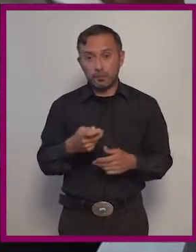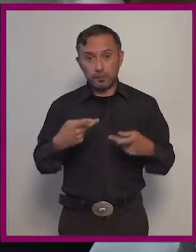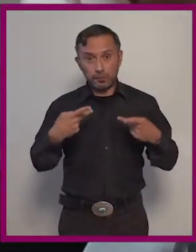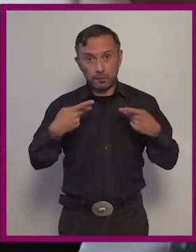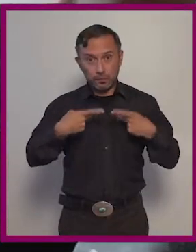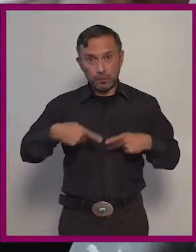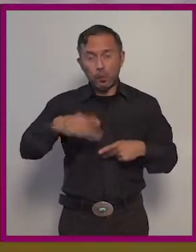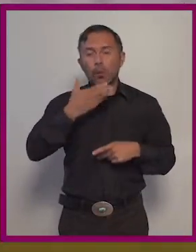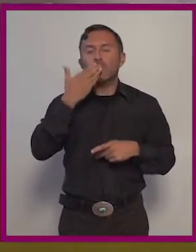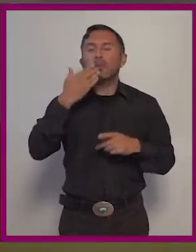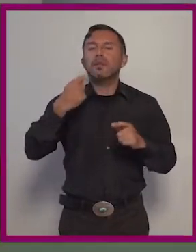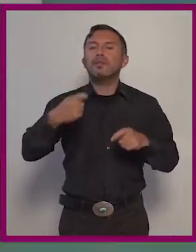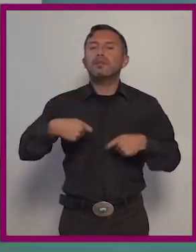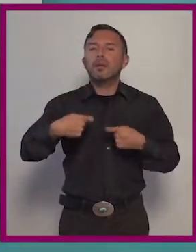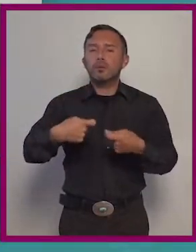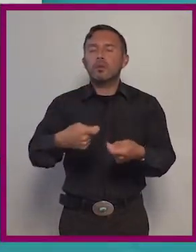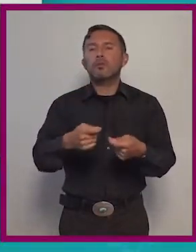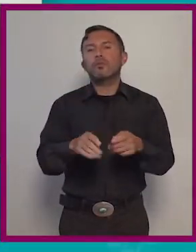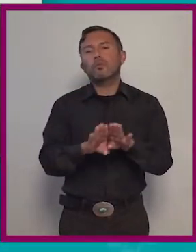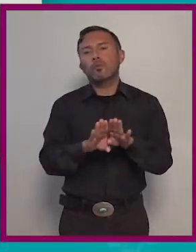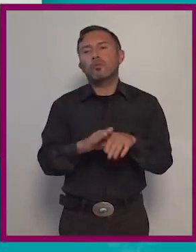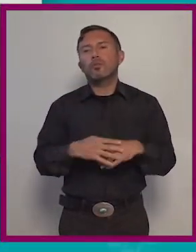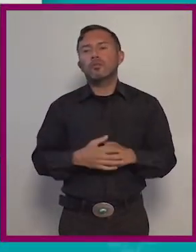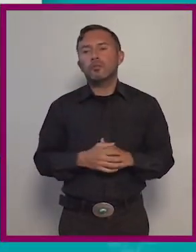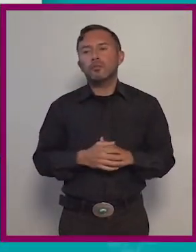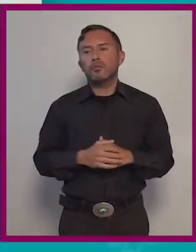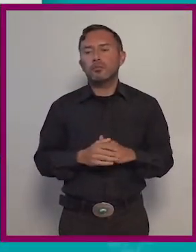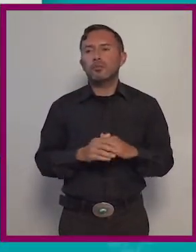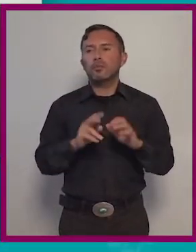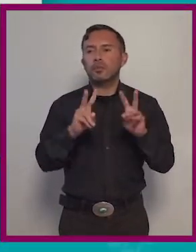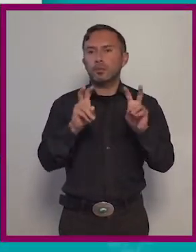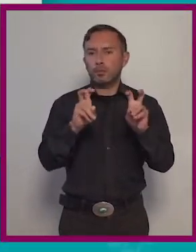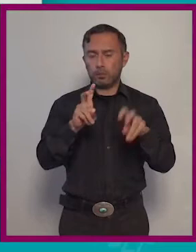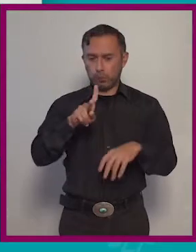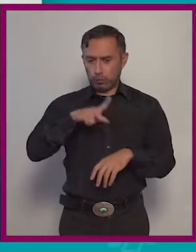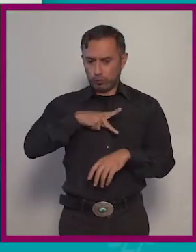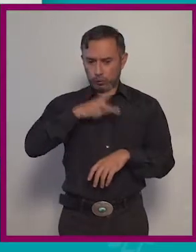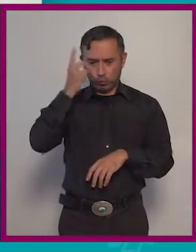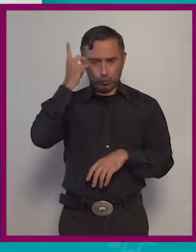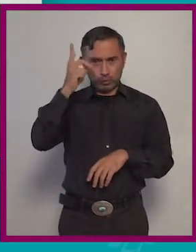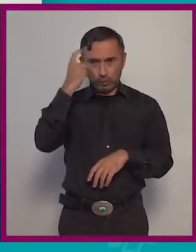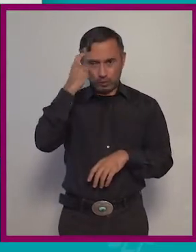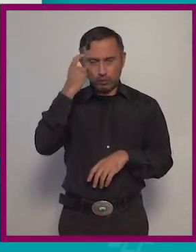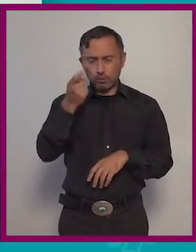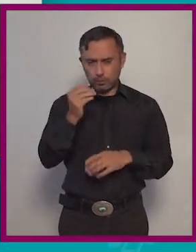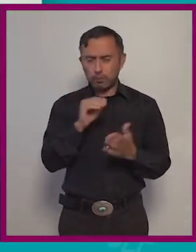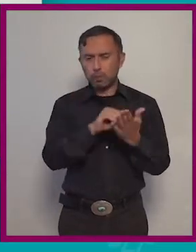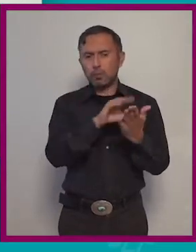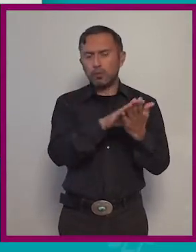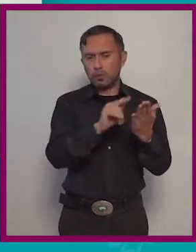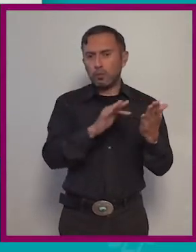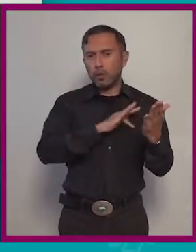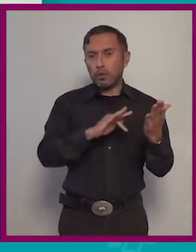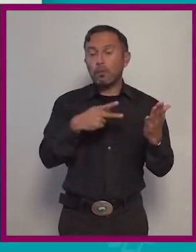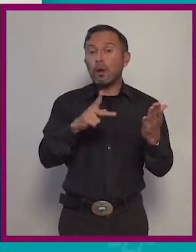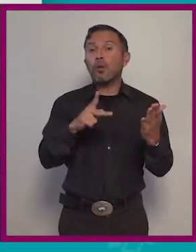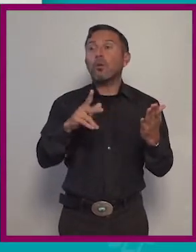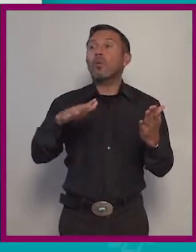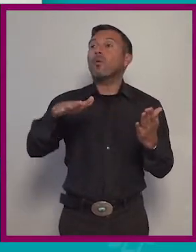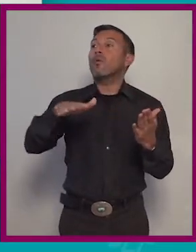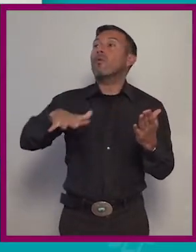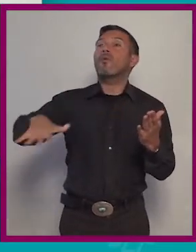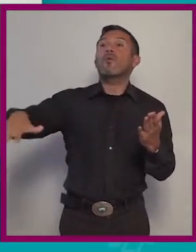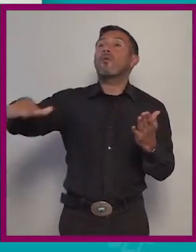protección tradicional de una obra autoral o de un tema de propiedad industrial, lo puede hacer, pero en ese momento renuncia a la protección general que